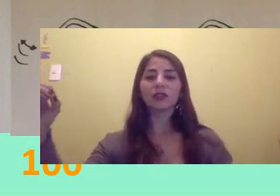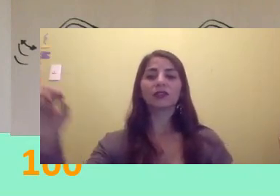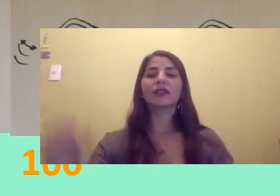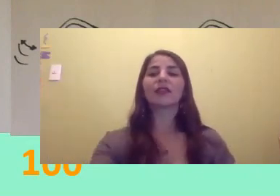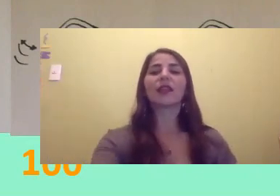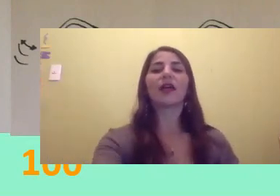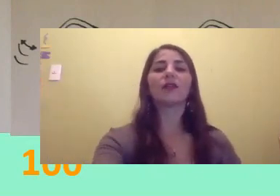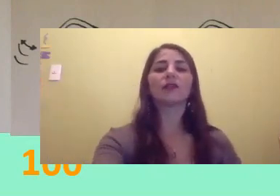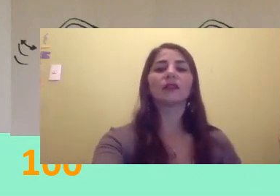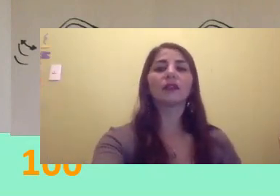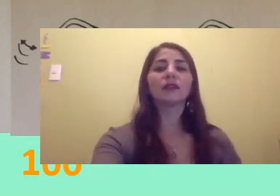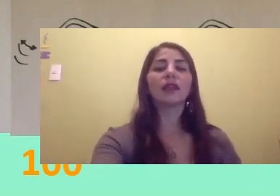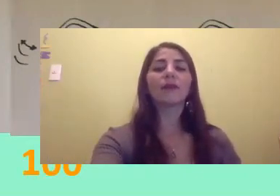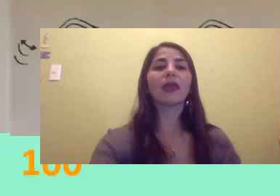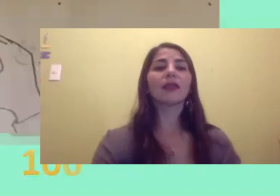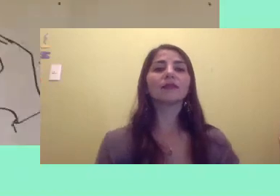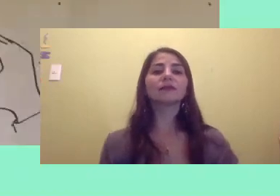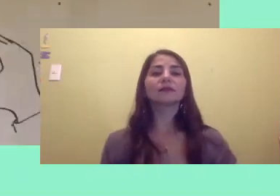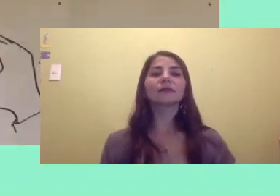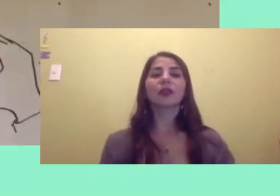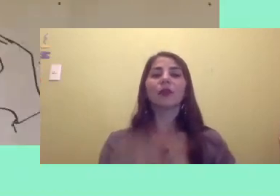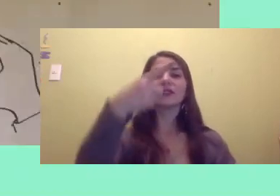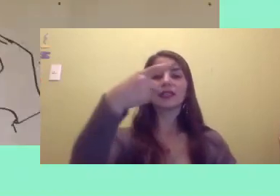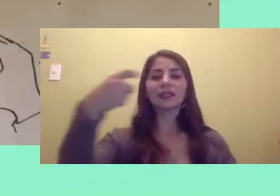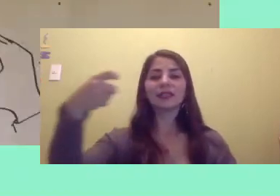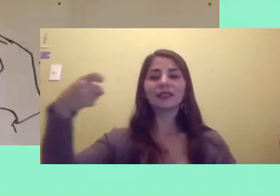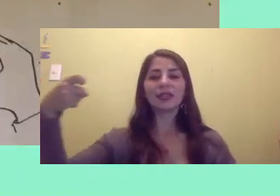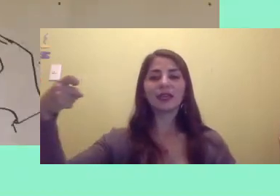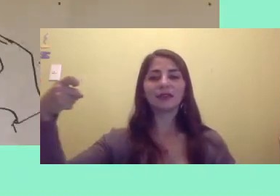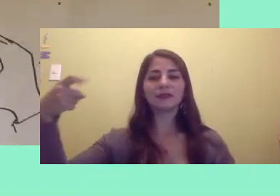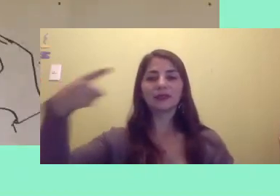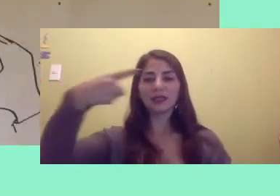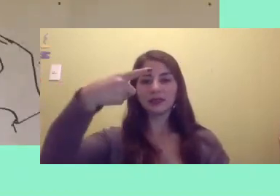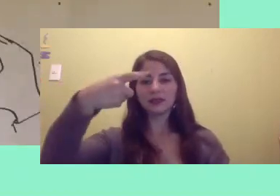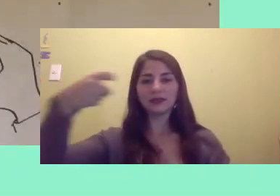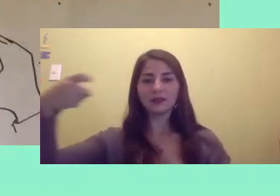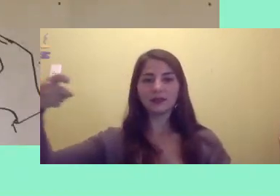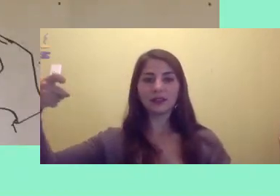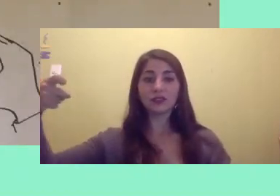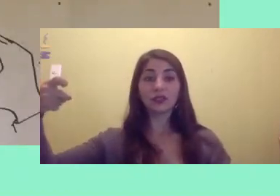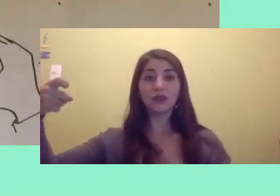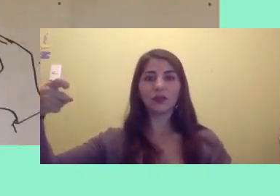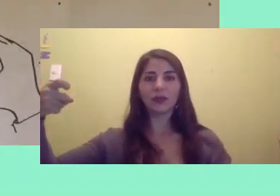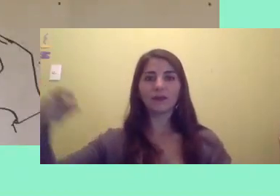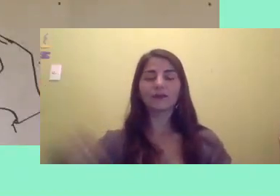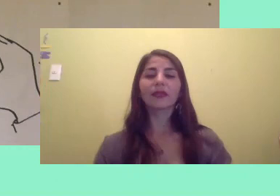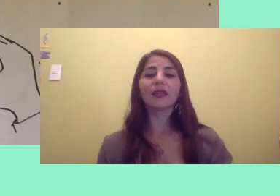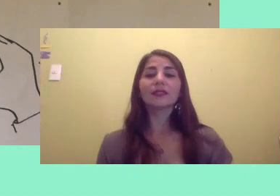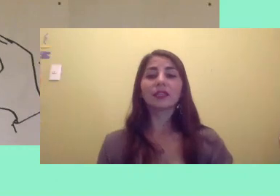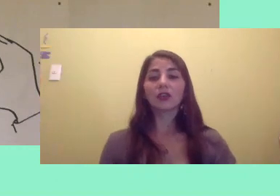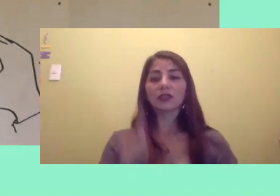los 2 ceros hacia el lado. También podemos hacer este 100, así, que es otra